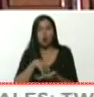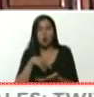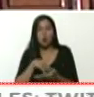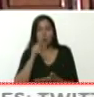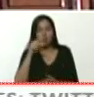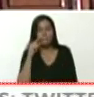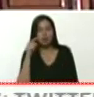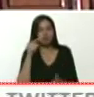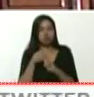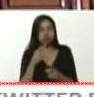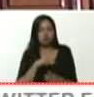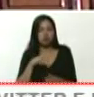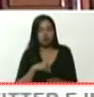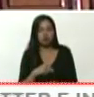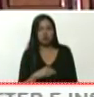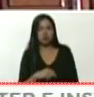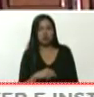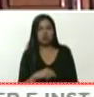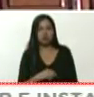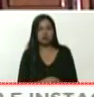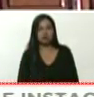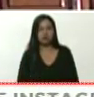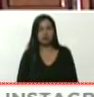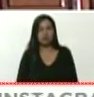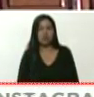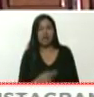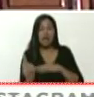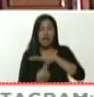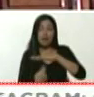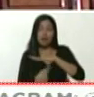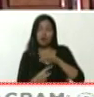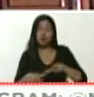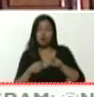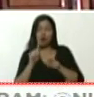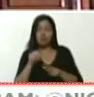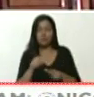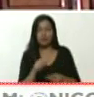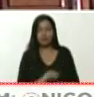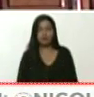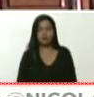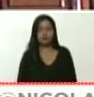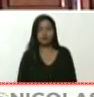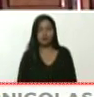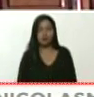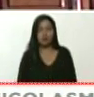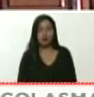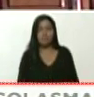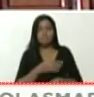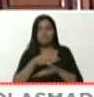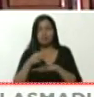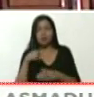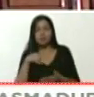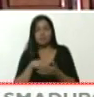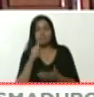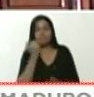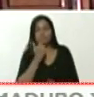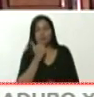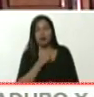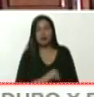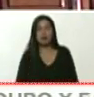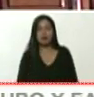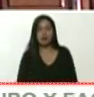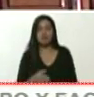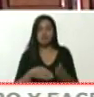allá en el sector El Recreo, parcela 66, parroquia Rafael Urdaneta, municipio Valencia. Vamos